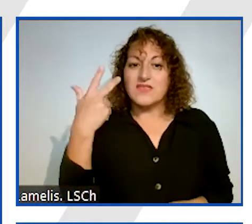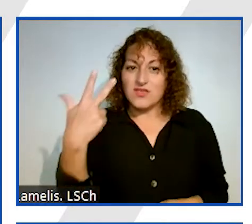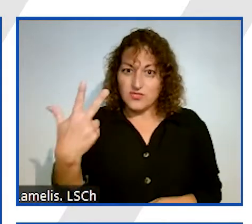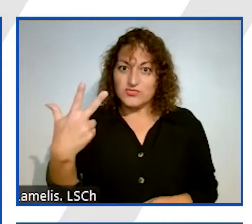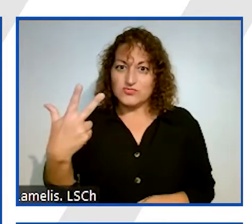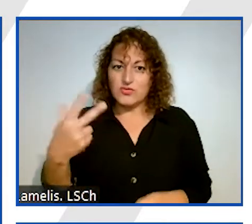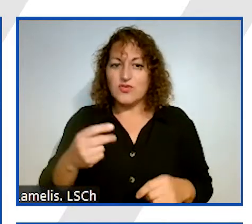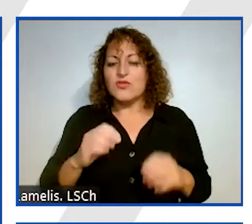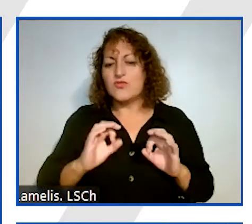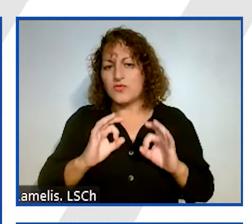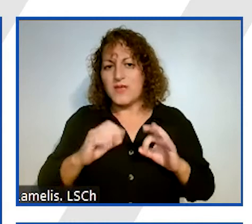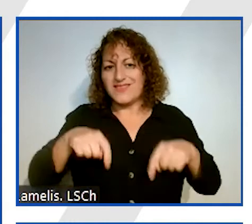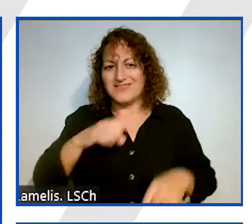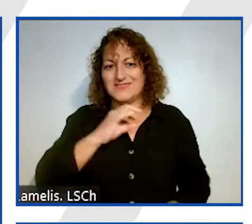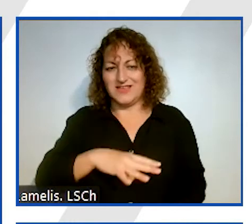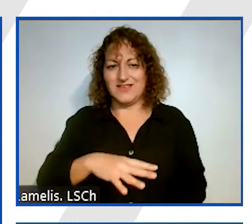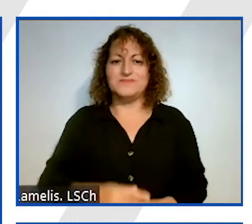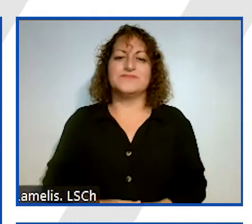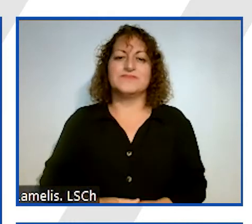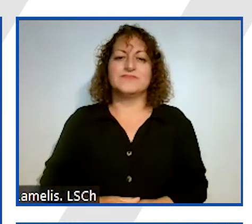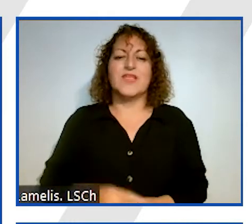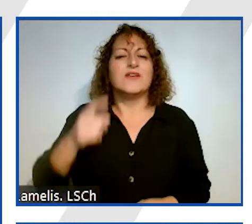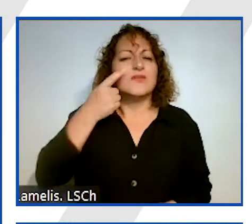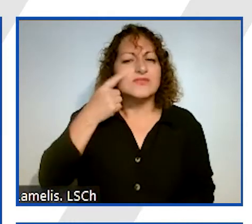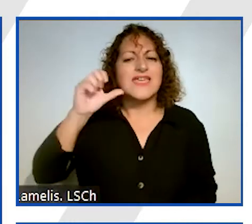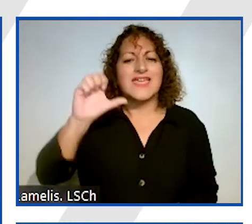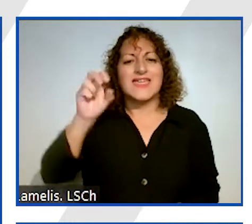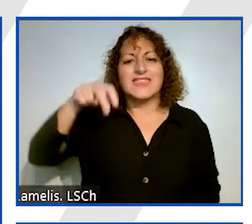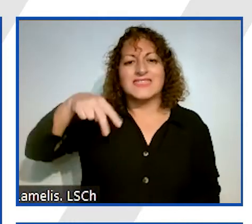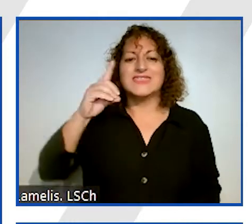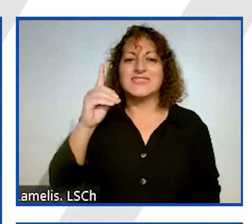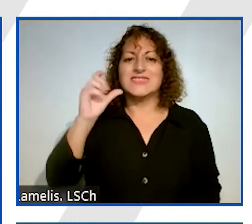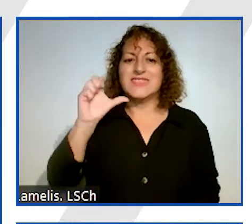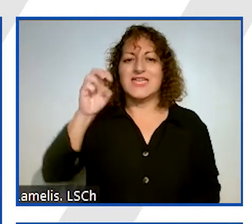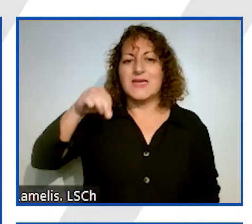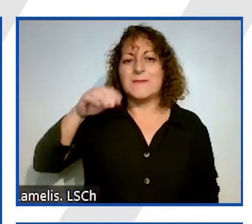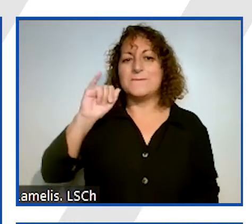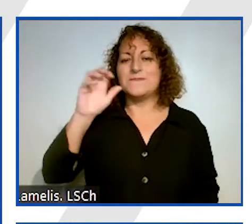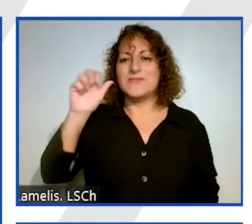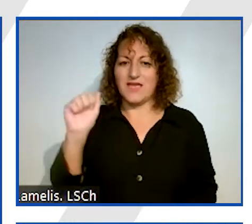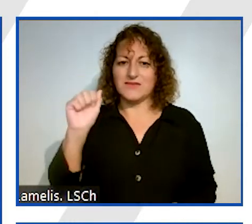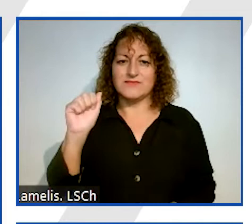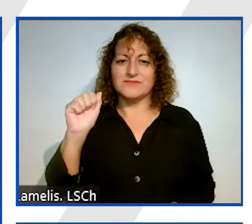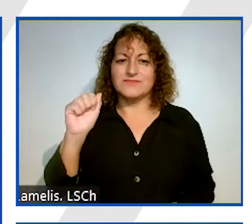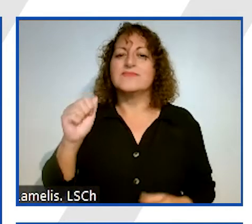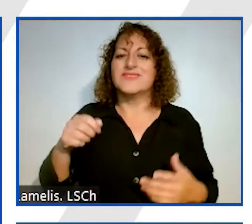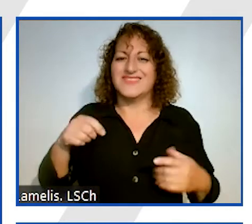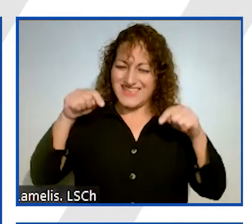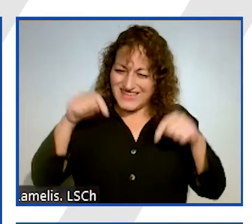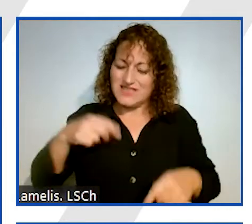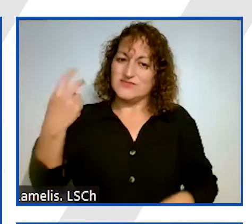de endemismo. ¿Saben lo que es el endemismo? De estas 48, al menos la mitad son exclusivas de